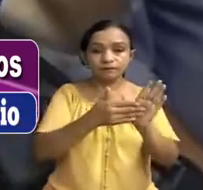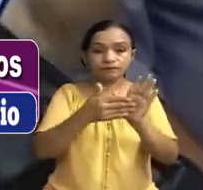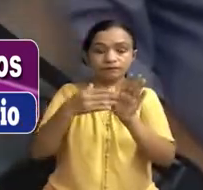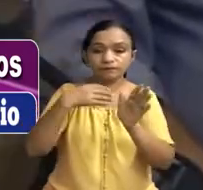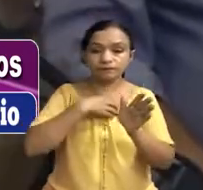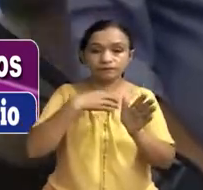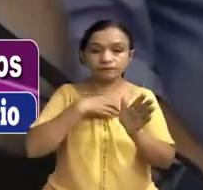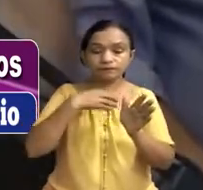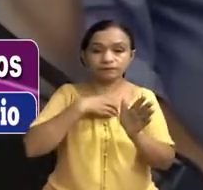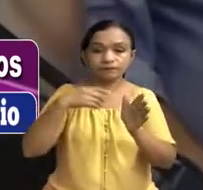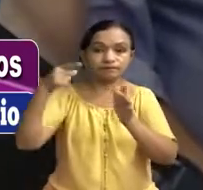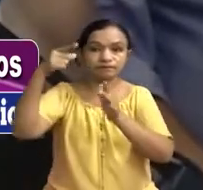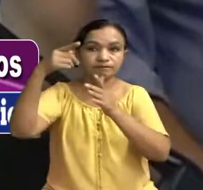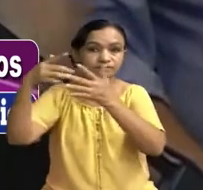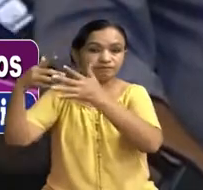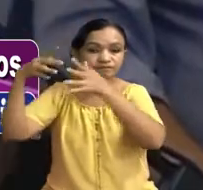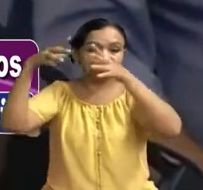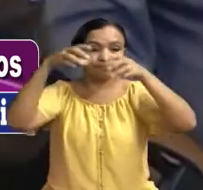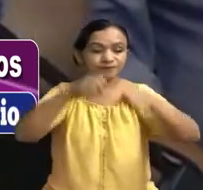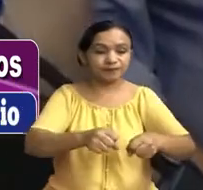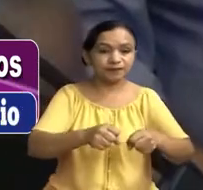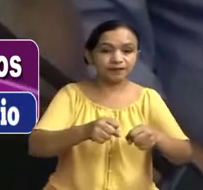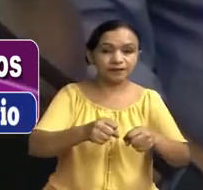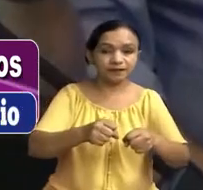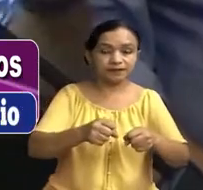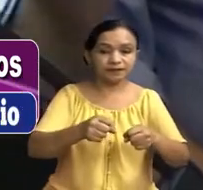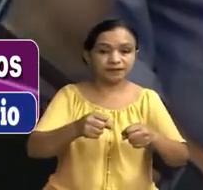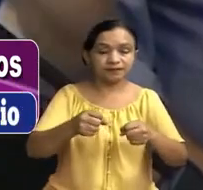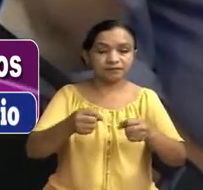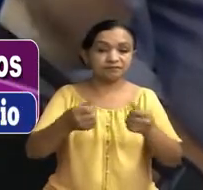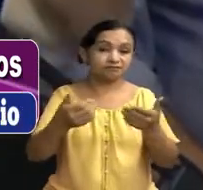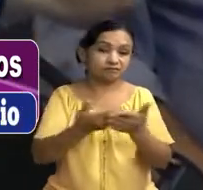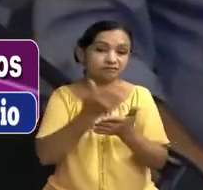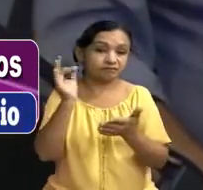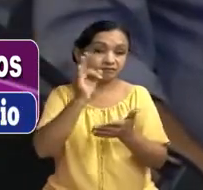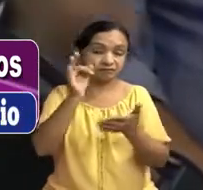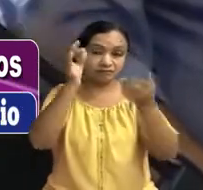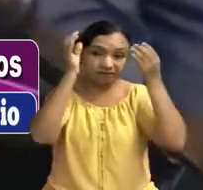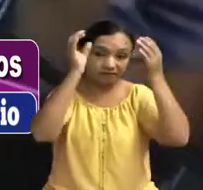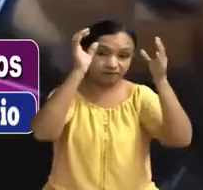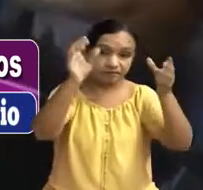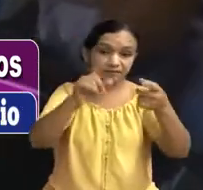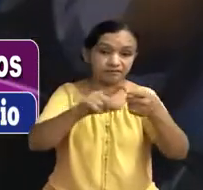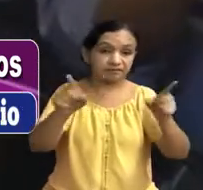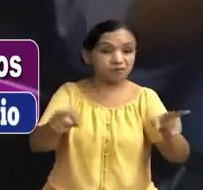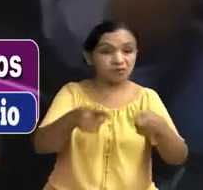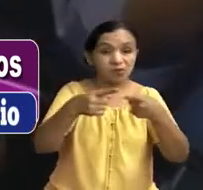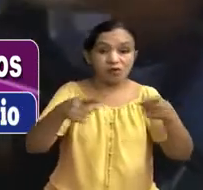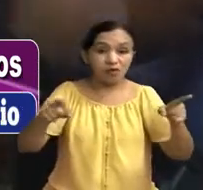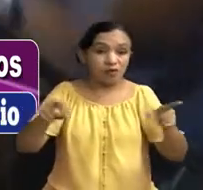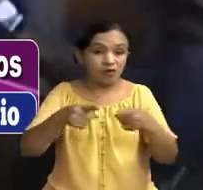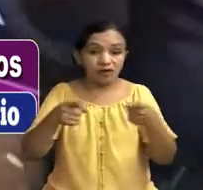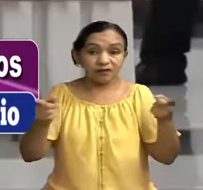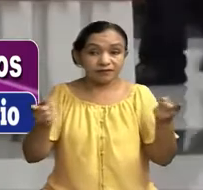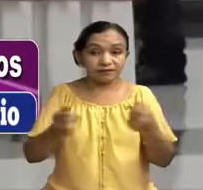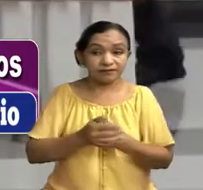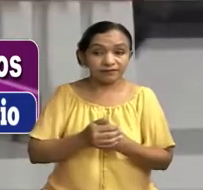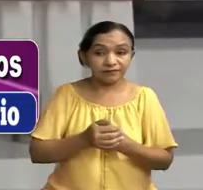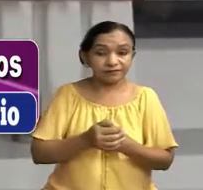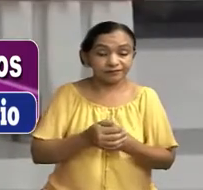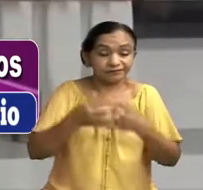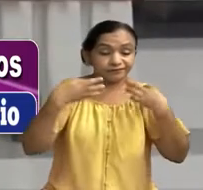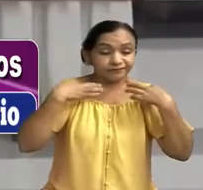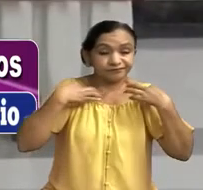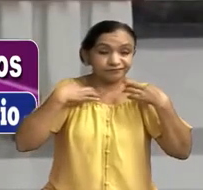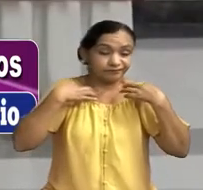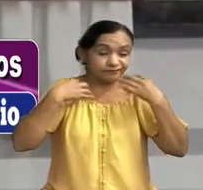propio frente al colonialismo. El colonialismo nos trae un modelo cultural, nos trae música, nos trae determinado tipo de